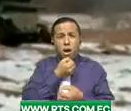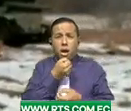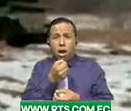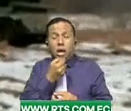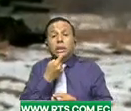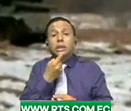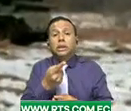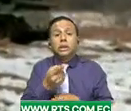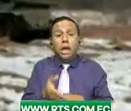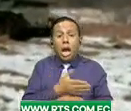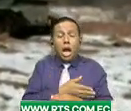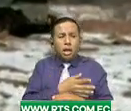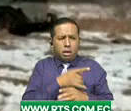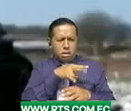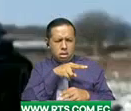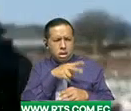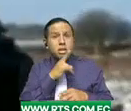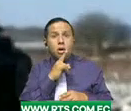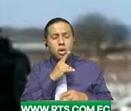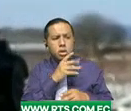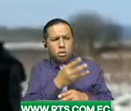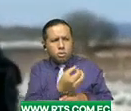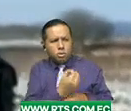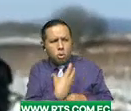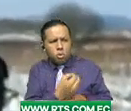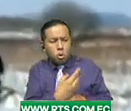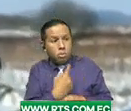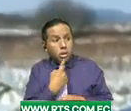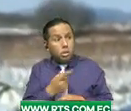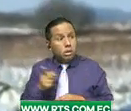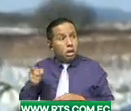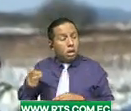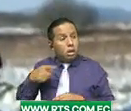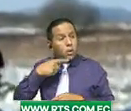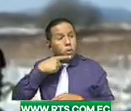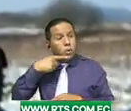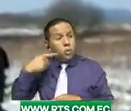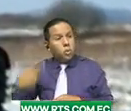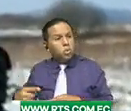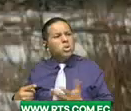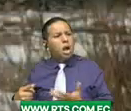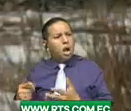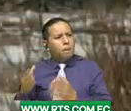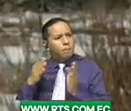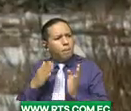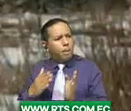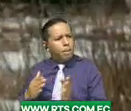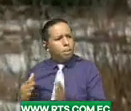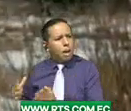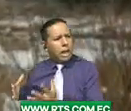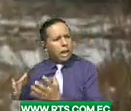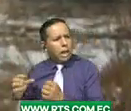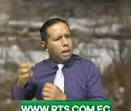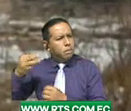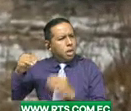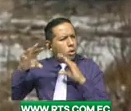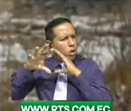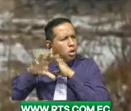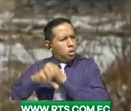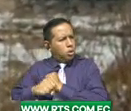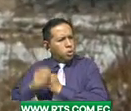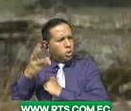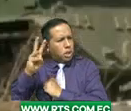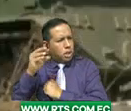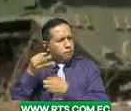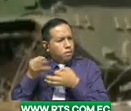inteligencia de Estados Unidos que indica que Rusia tendría todo preparado para invadir y bombardear Ucrania en las primeras horas del miércoles 16 de